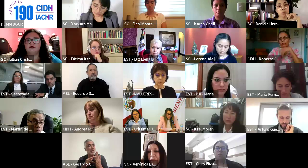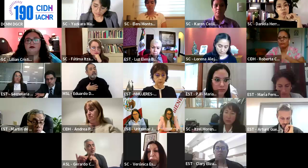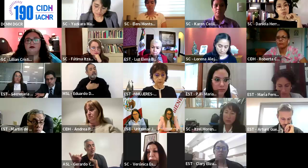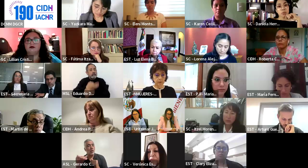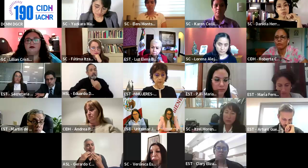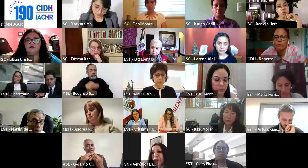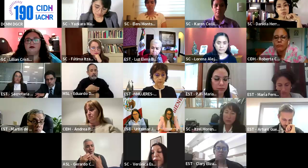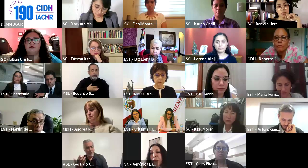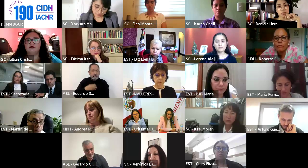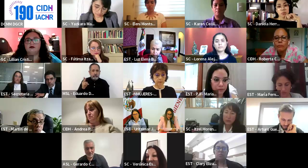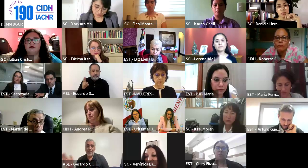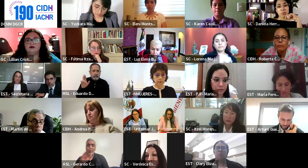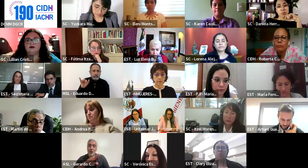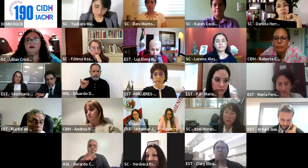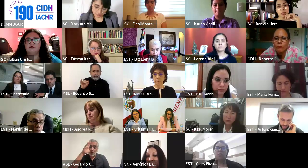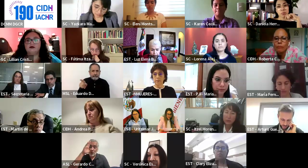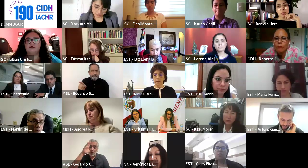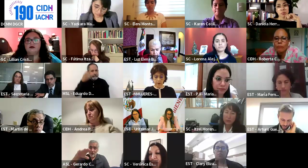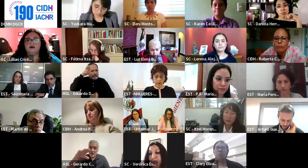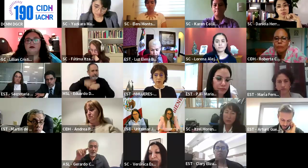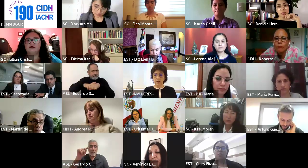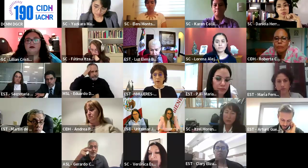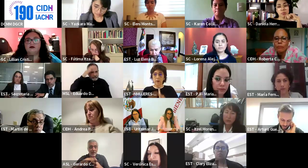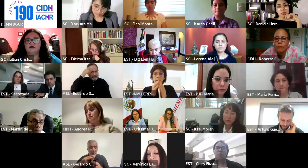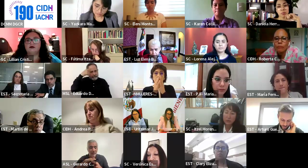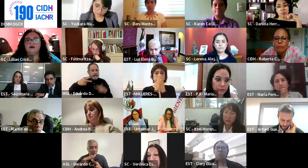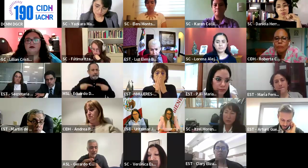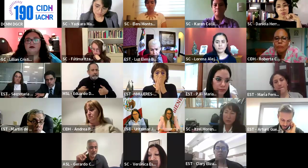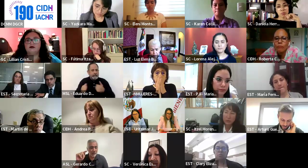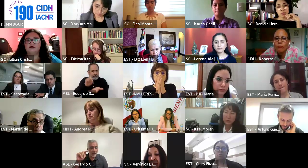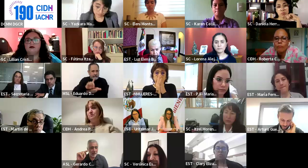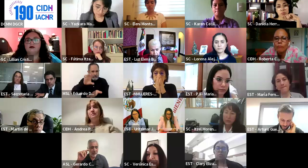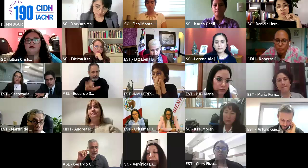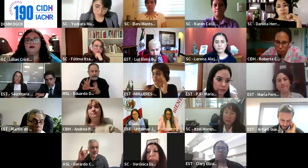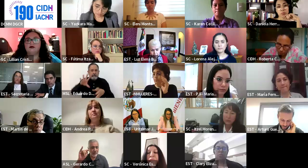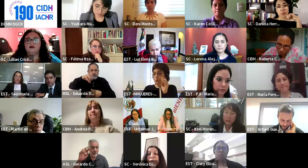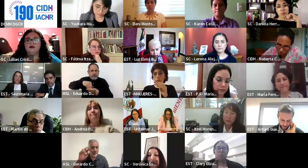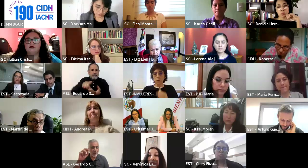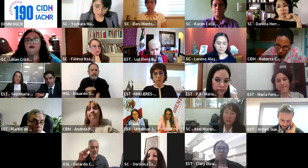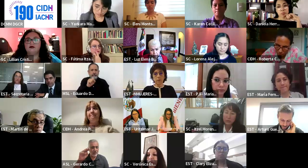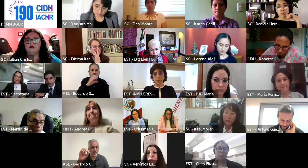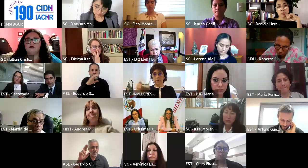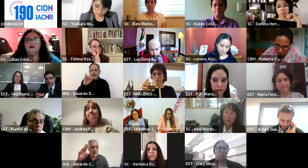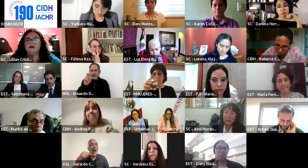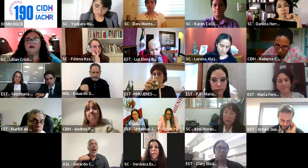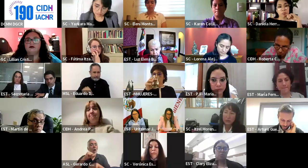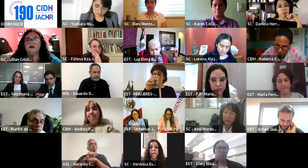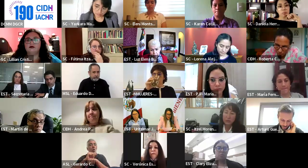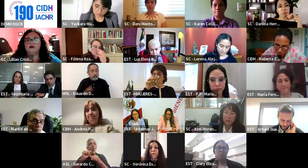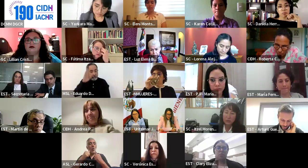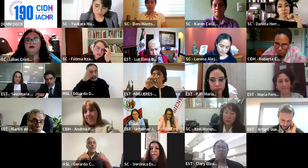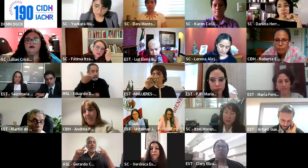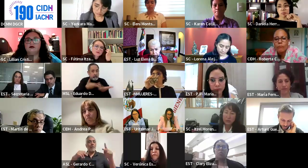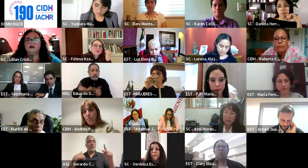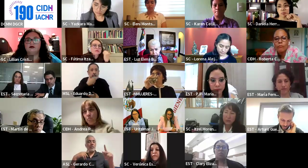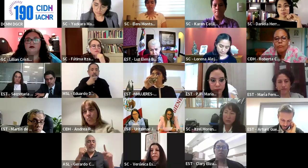Soy Uritzimar San Martín, directora general para el bienestar de las personas con discapacidad de la Secretaría de Bienestar. Señoras y señores